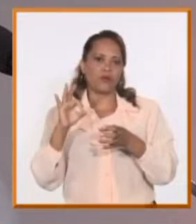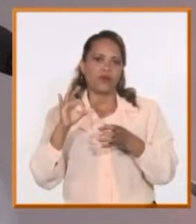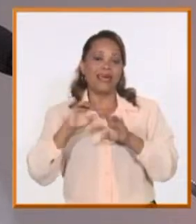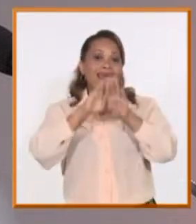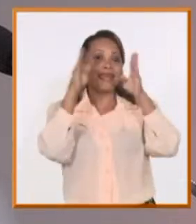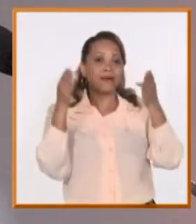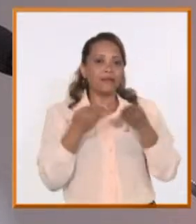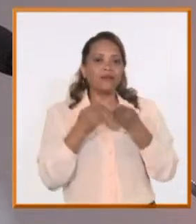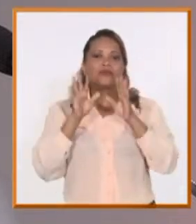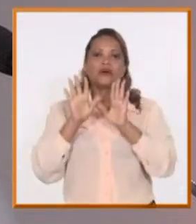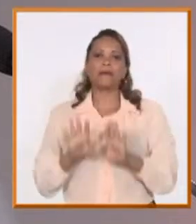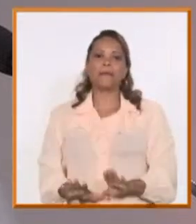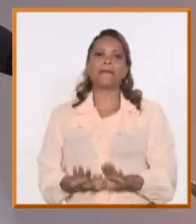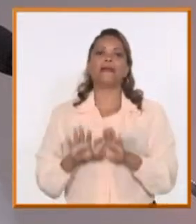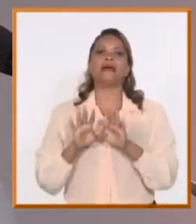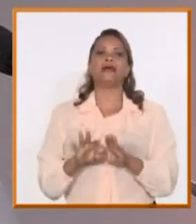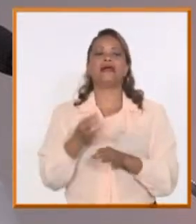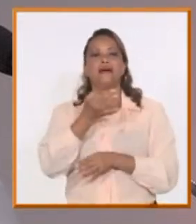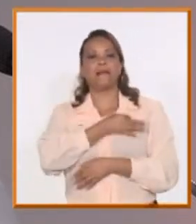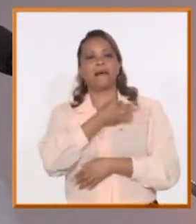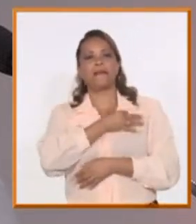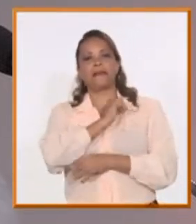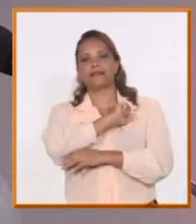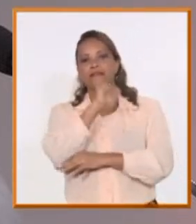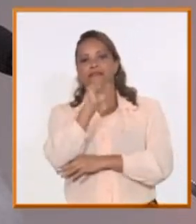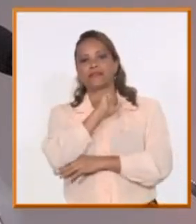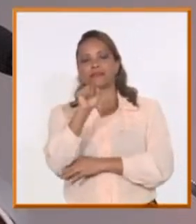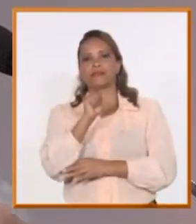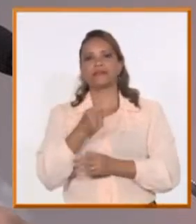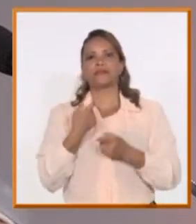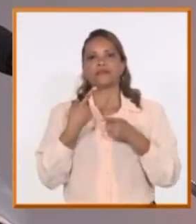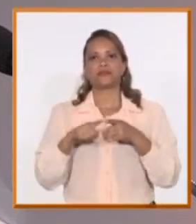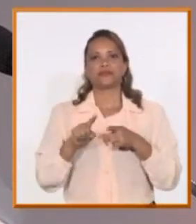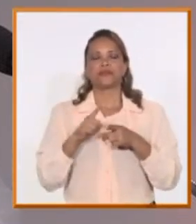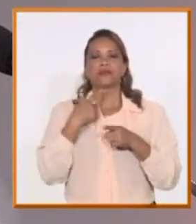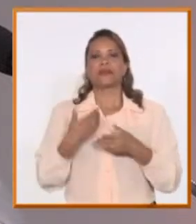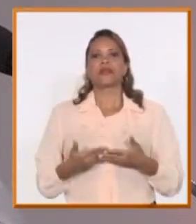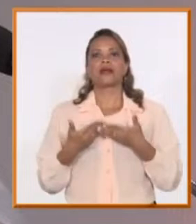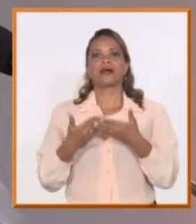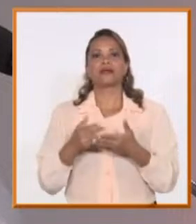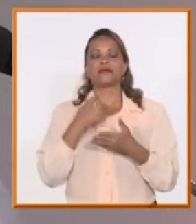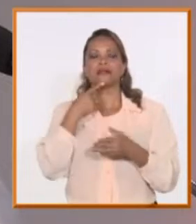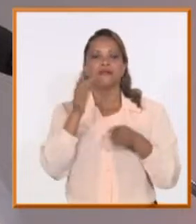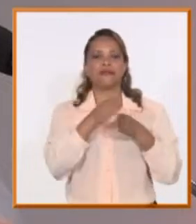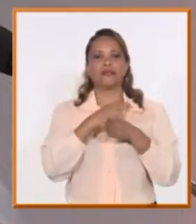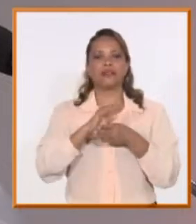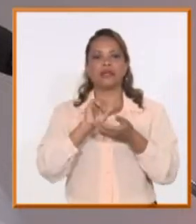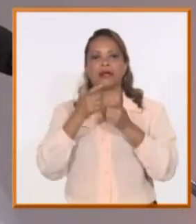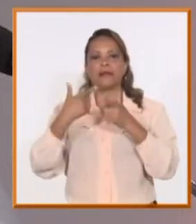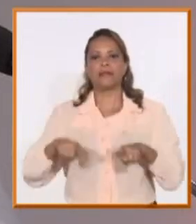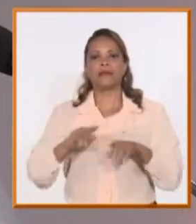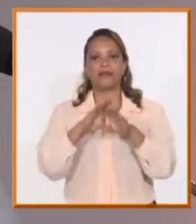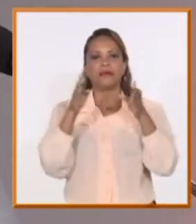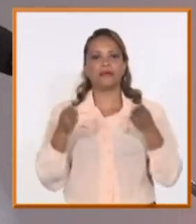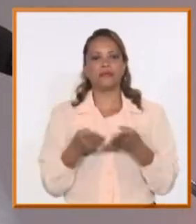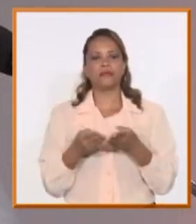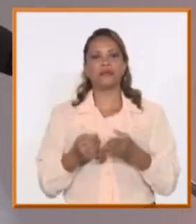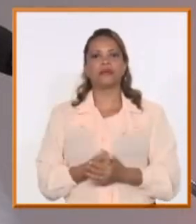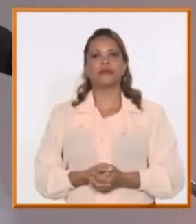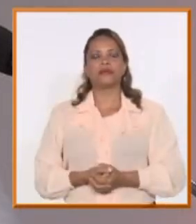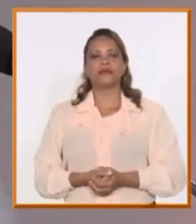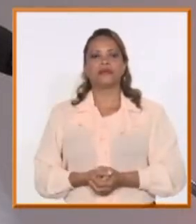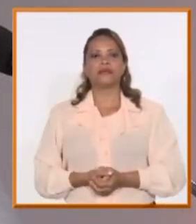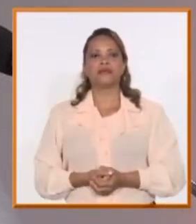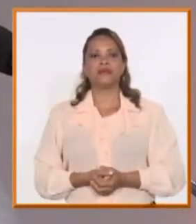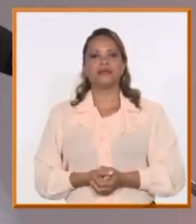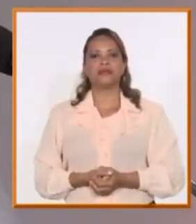esa posibilidad. Y bueno, por supuesto, ya ver triunfar a otras jóvenes figuras, como la consagración de Yarisley Cirilo, ya campeona del mundo, una fuera de serie, verla